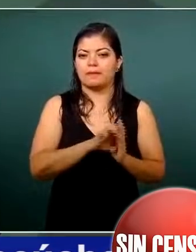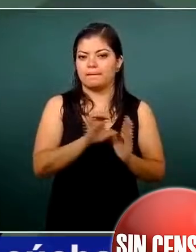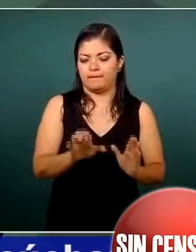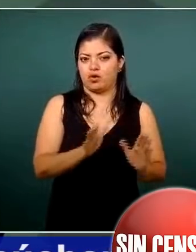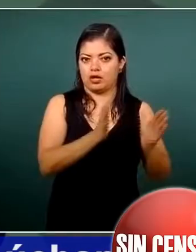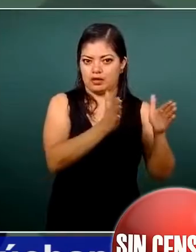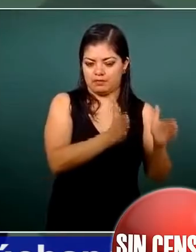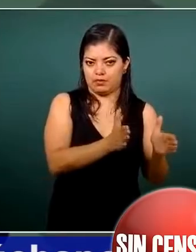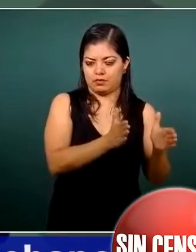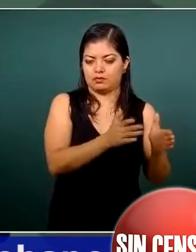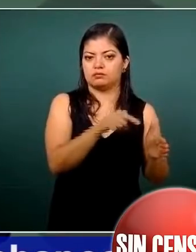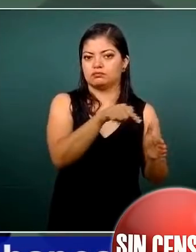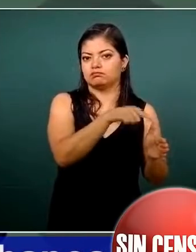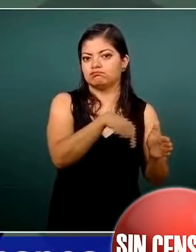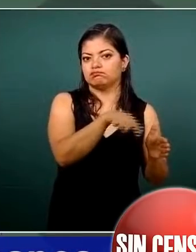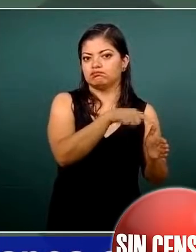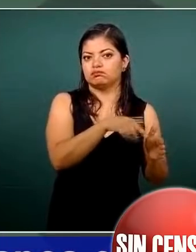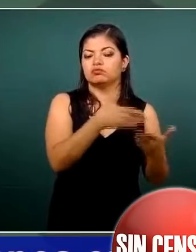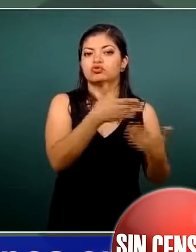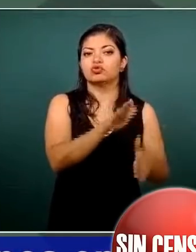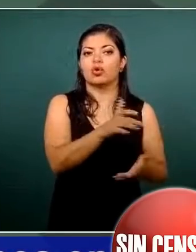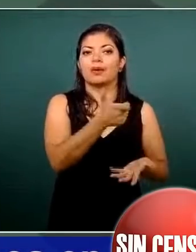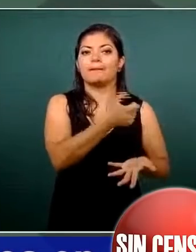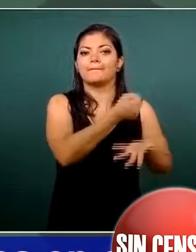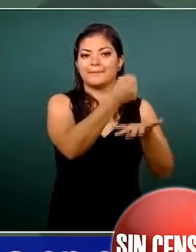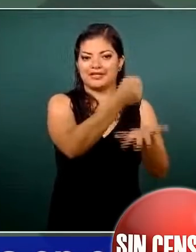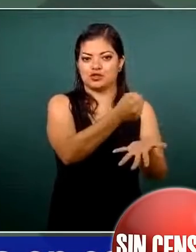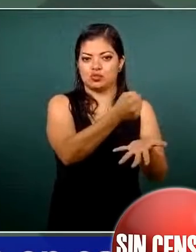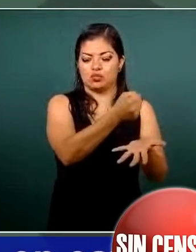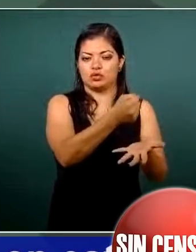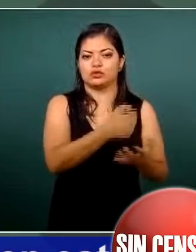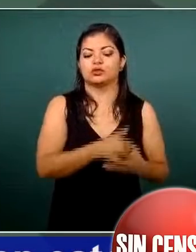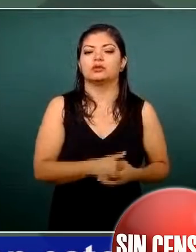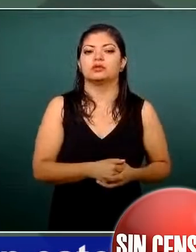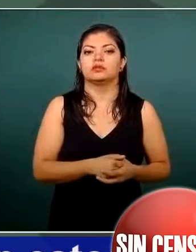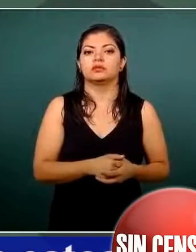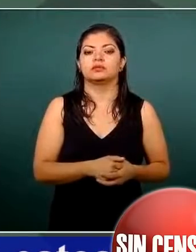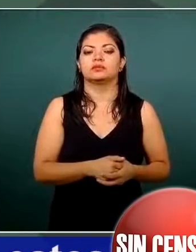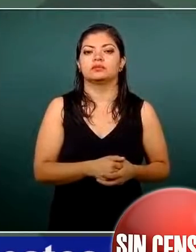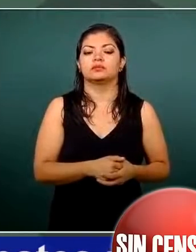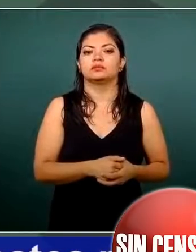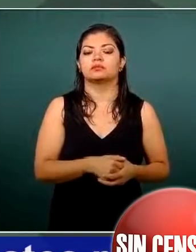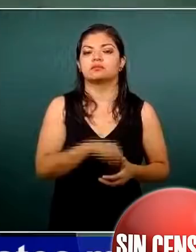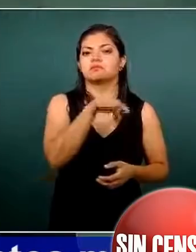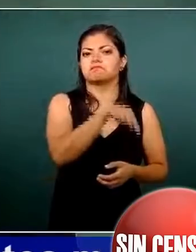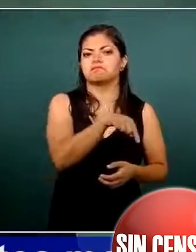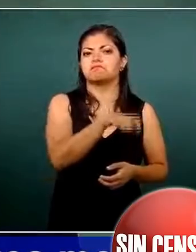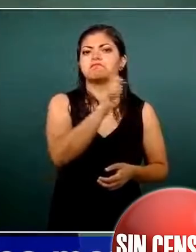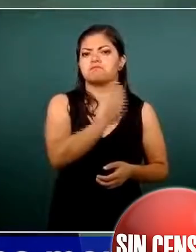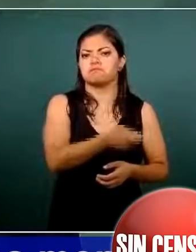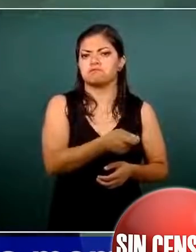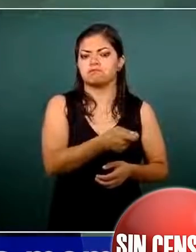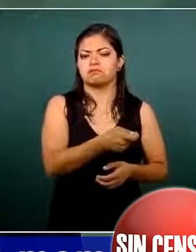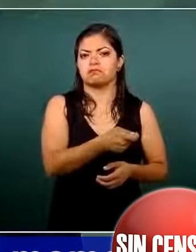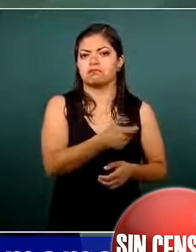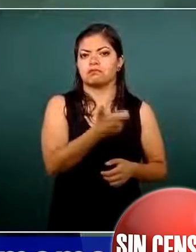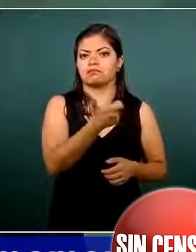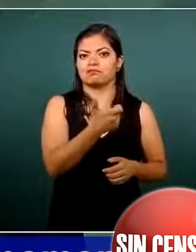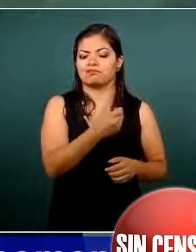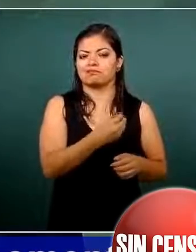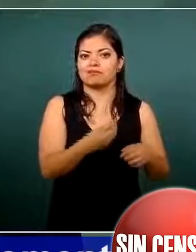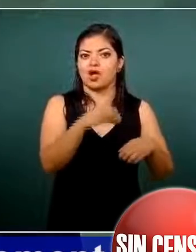presupuesto tiene que ver con el aumento constante en el